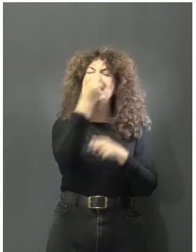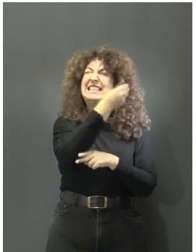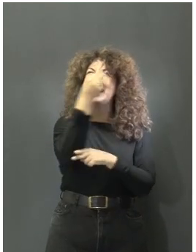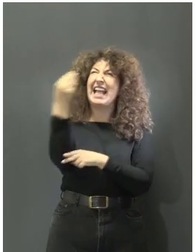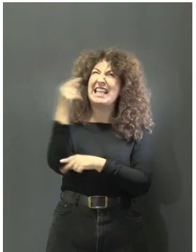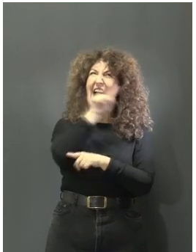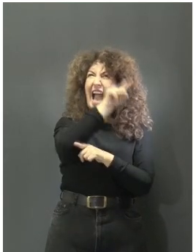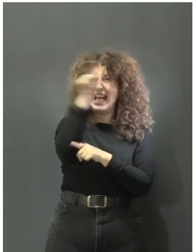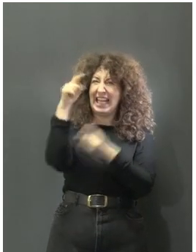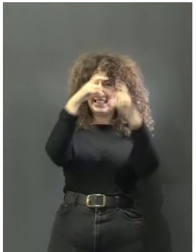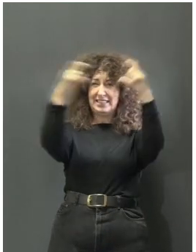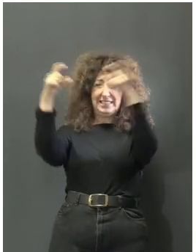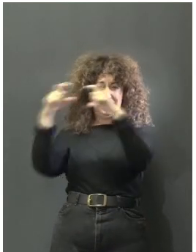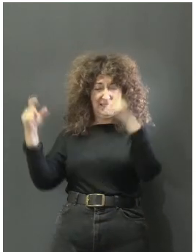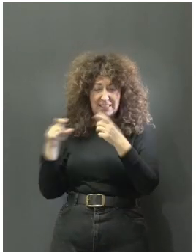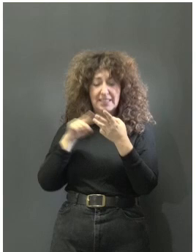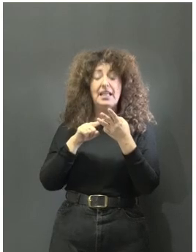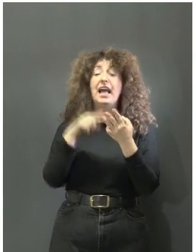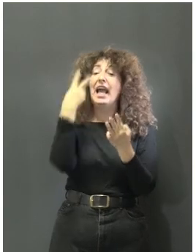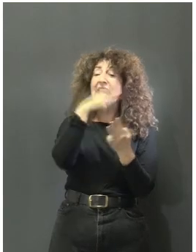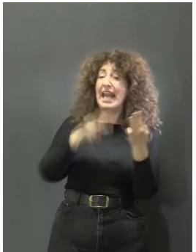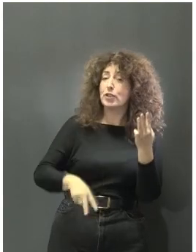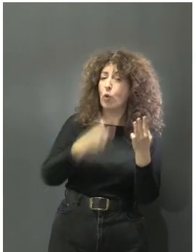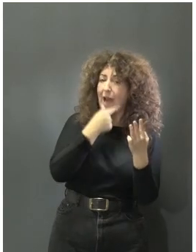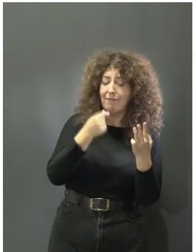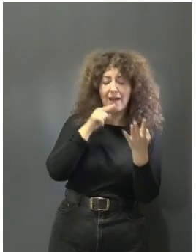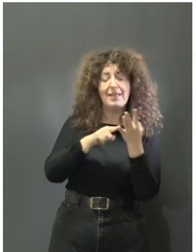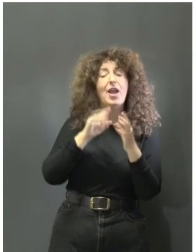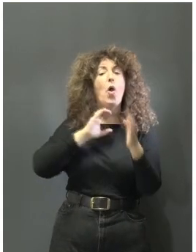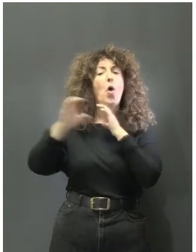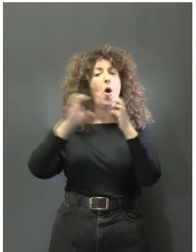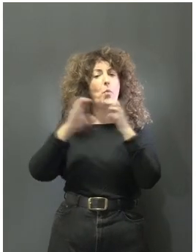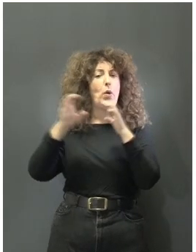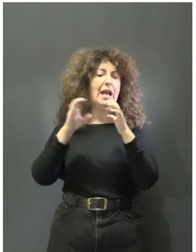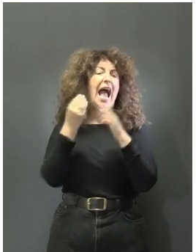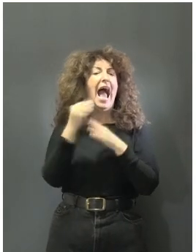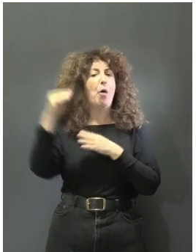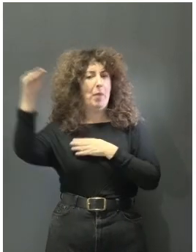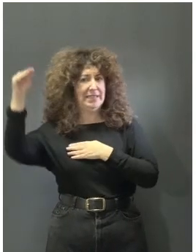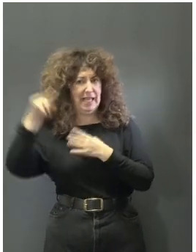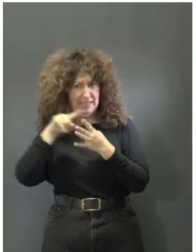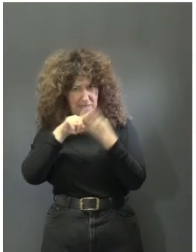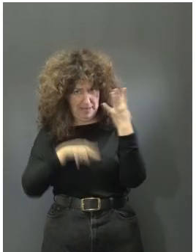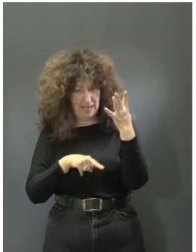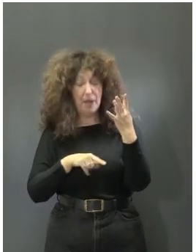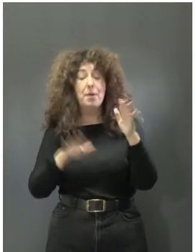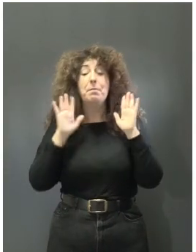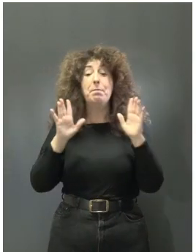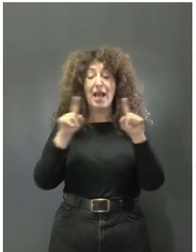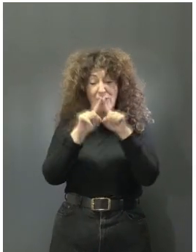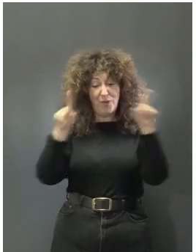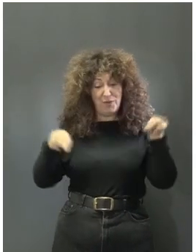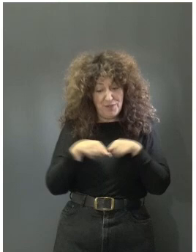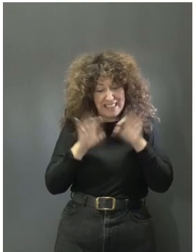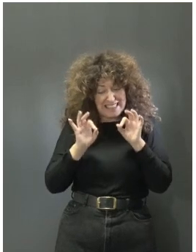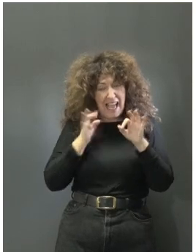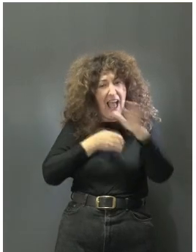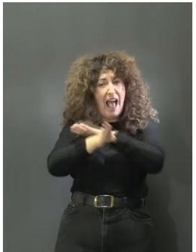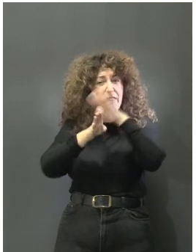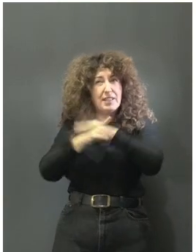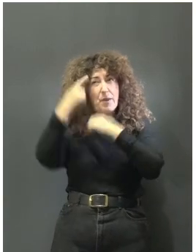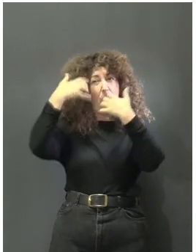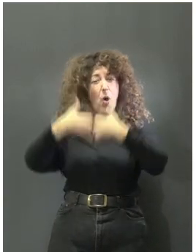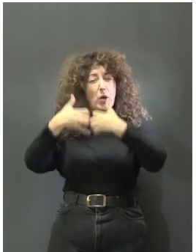fácil, comunicación aumentativa, pero a lo largo de estos días hemos visto, por ejemplo, en las fichas de accesibilidad cognitiva,